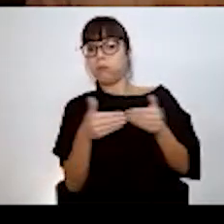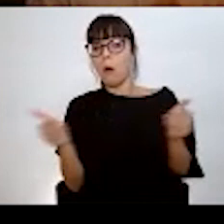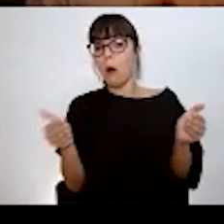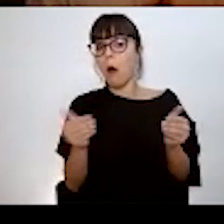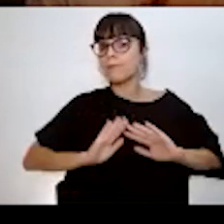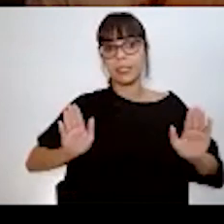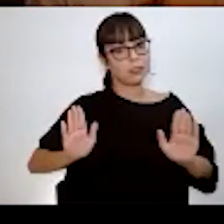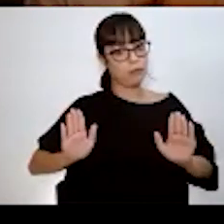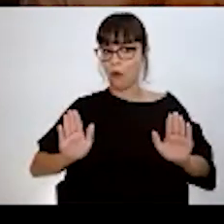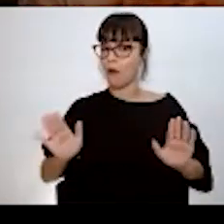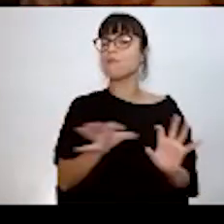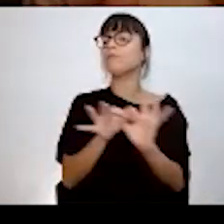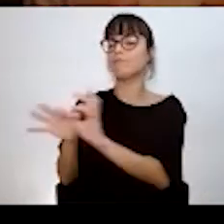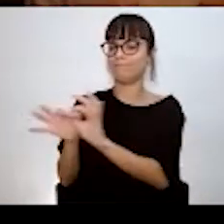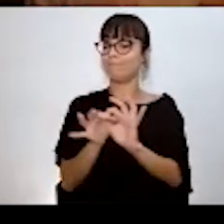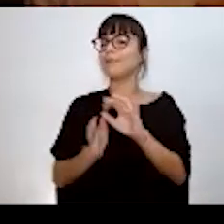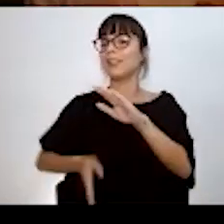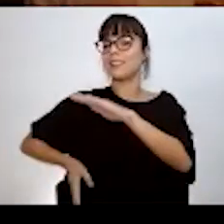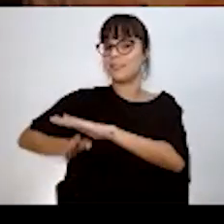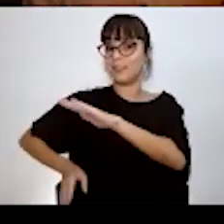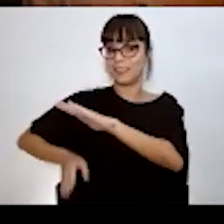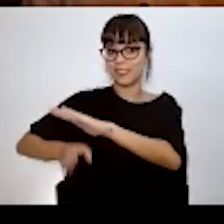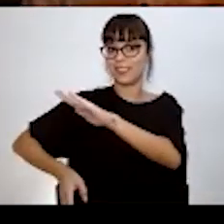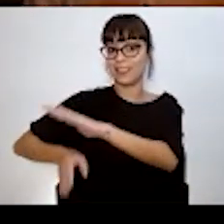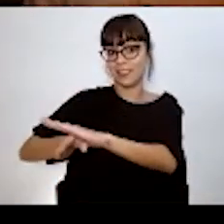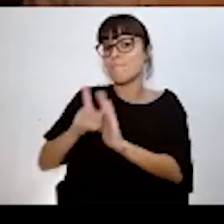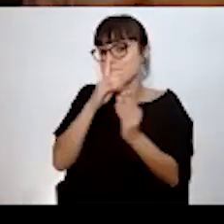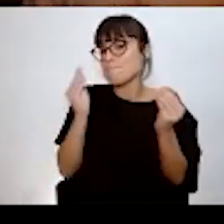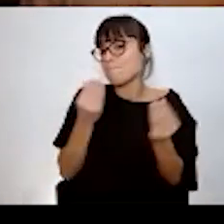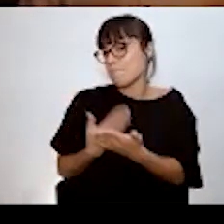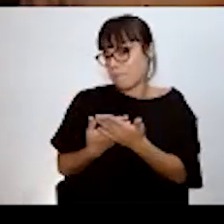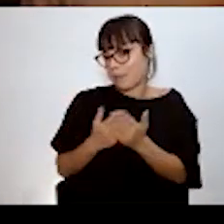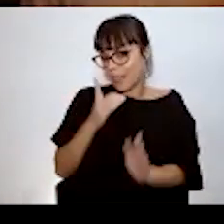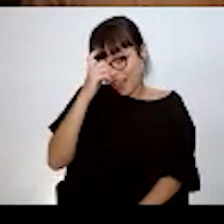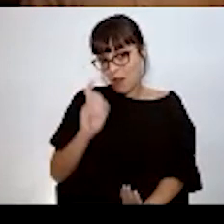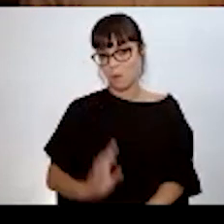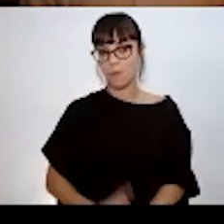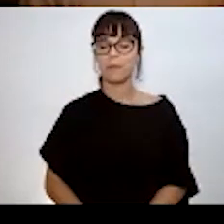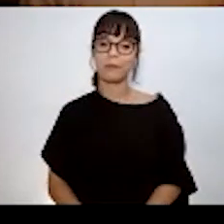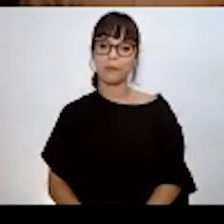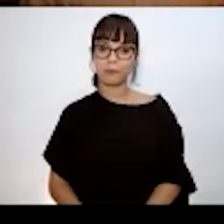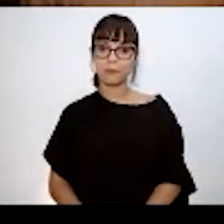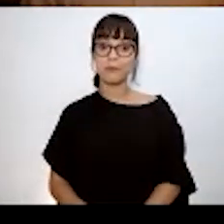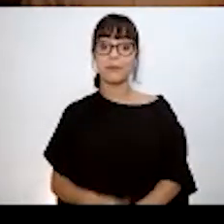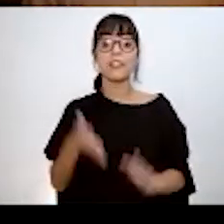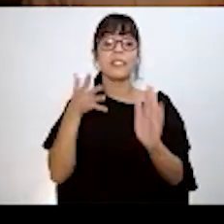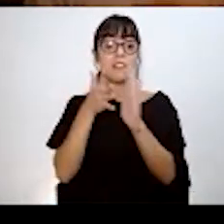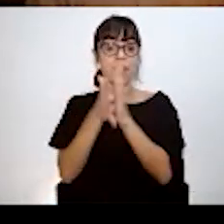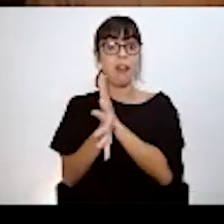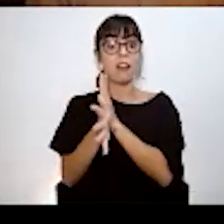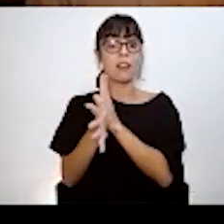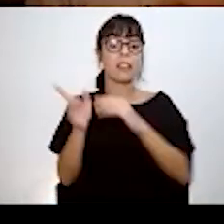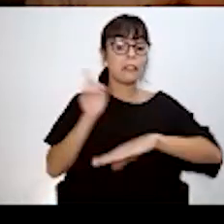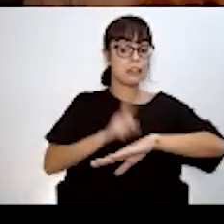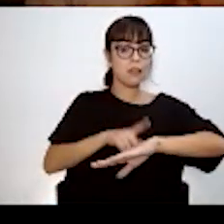de estos territorios. El tiempo, por lo tanto, constituye un elemento esencial para entender estas sociedades. El